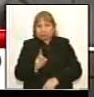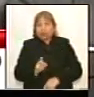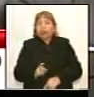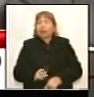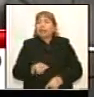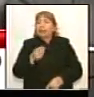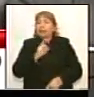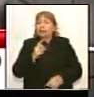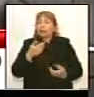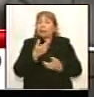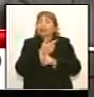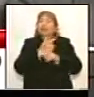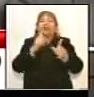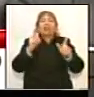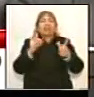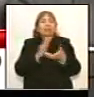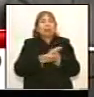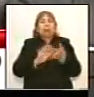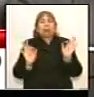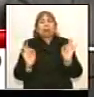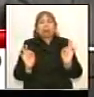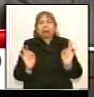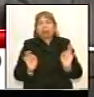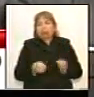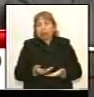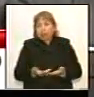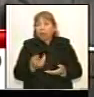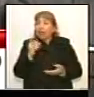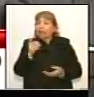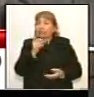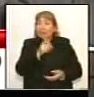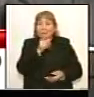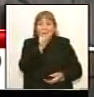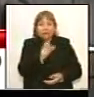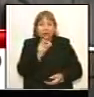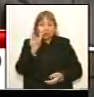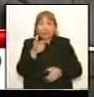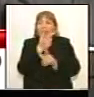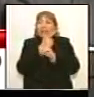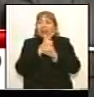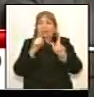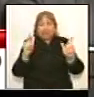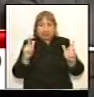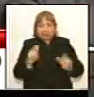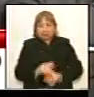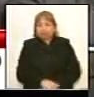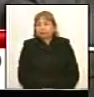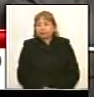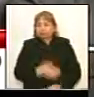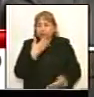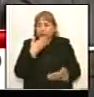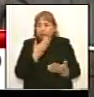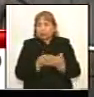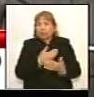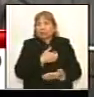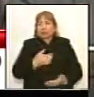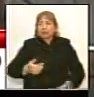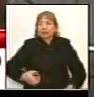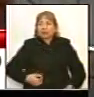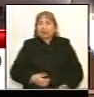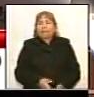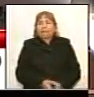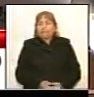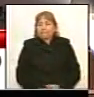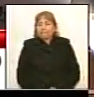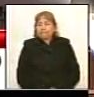Lita, Yoxinankupak, Kai, Runakunda, libre Kanampak. Muchas gracias, señor presidente.